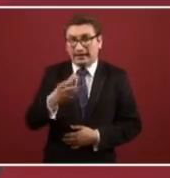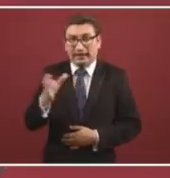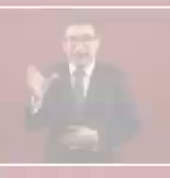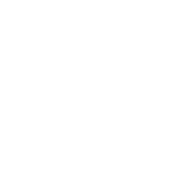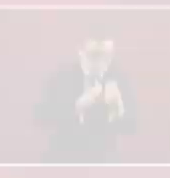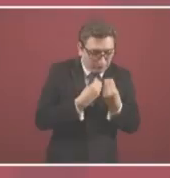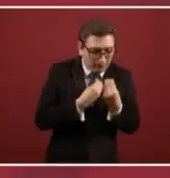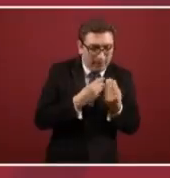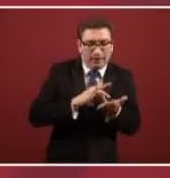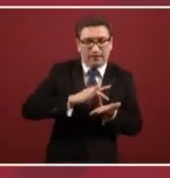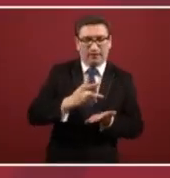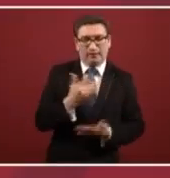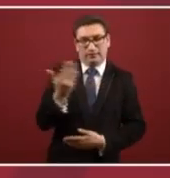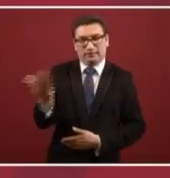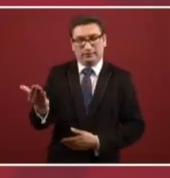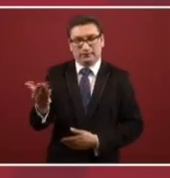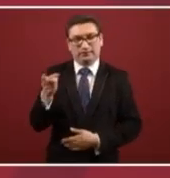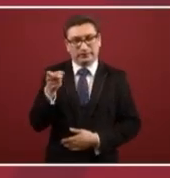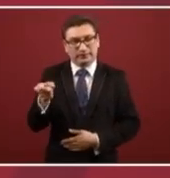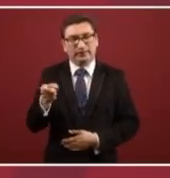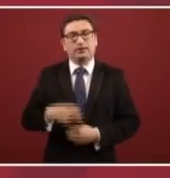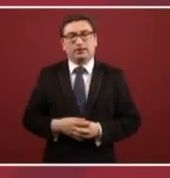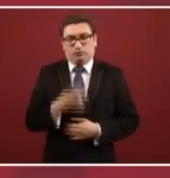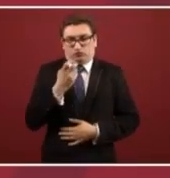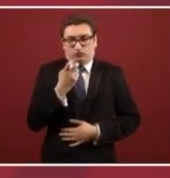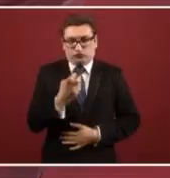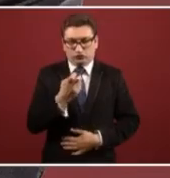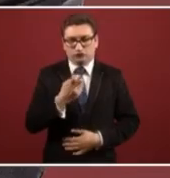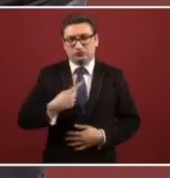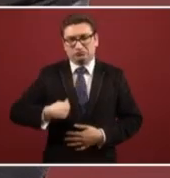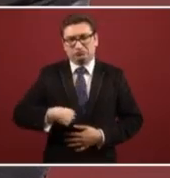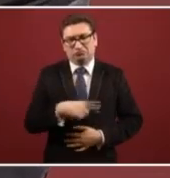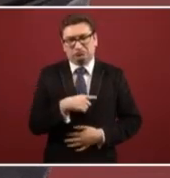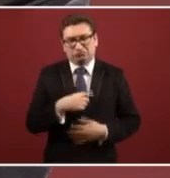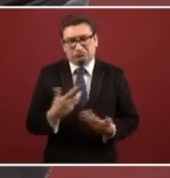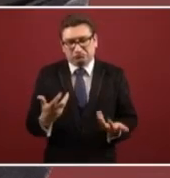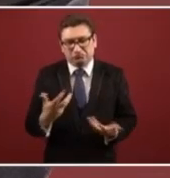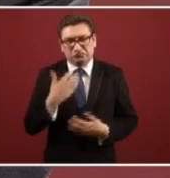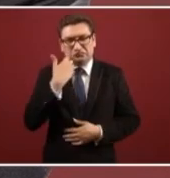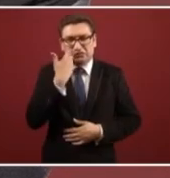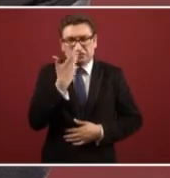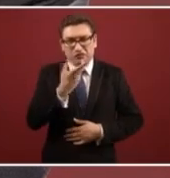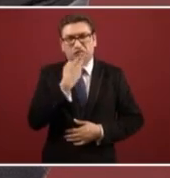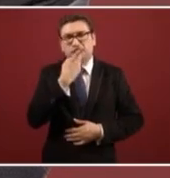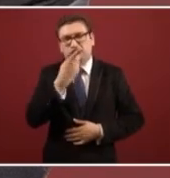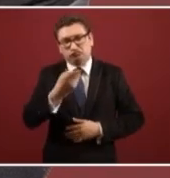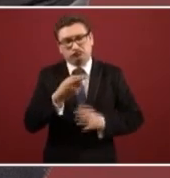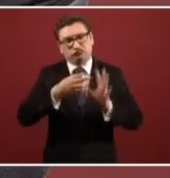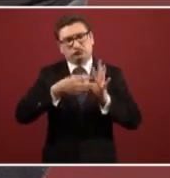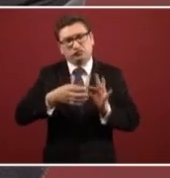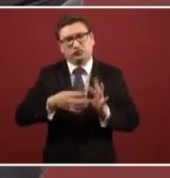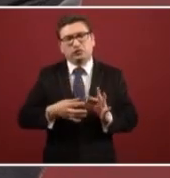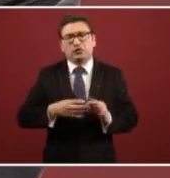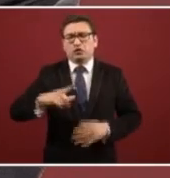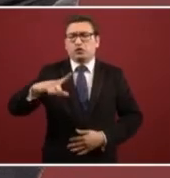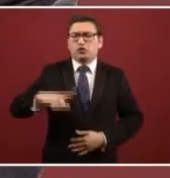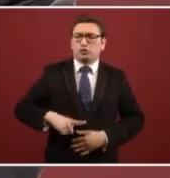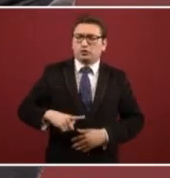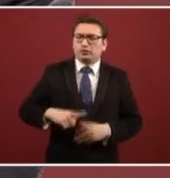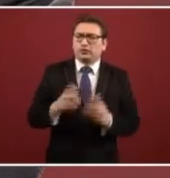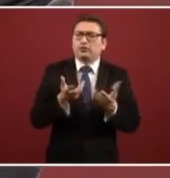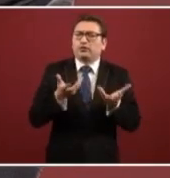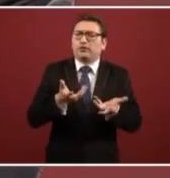comer. Por eso queremos dar a conocer lo que se está llevando a cabo. Es